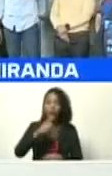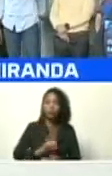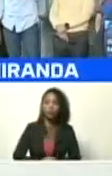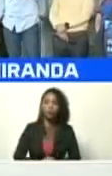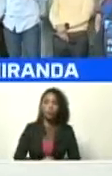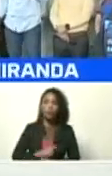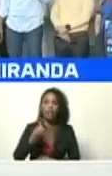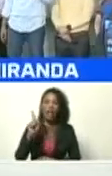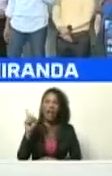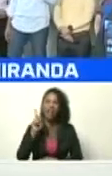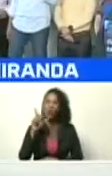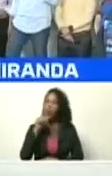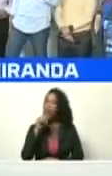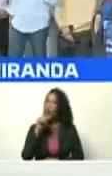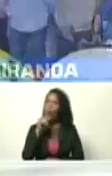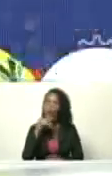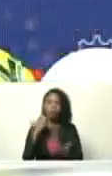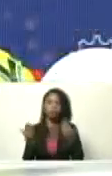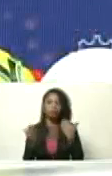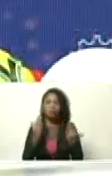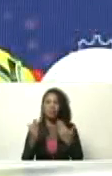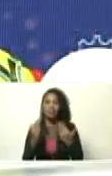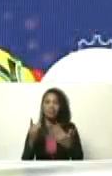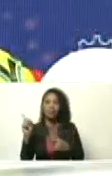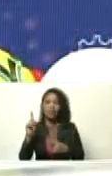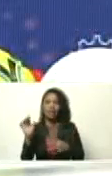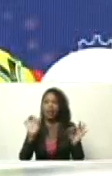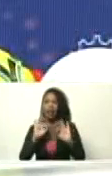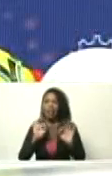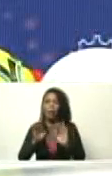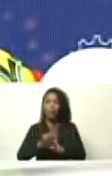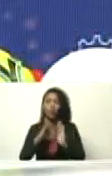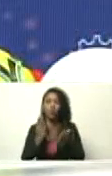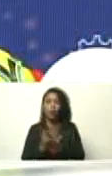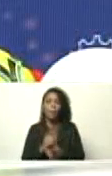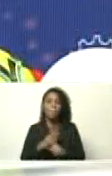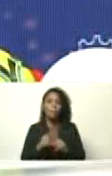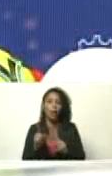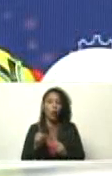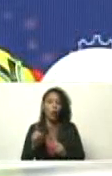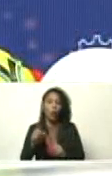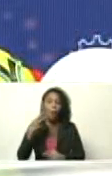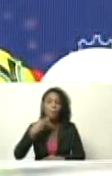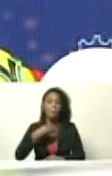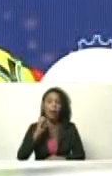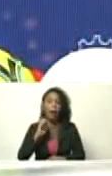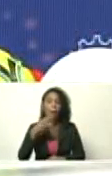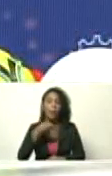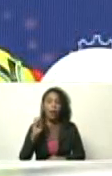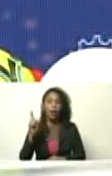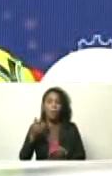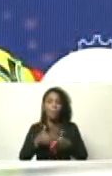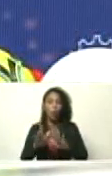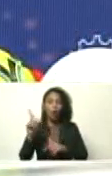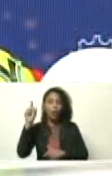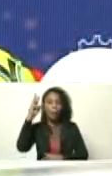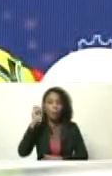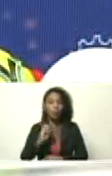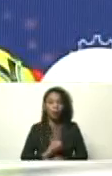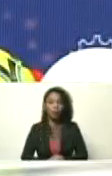Eso no tiene comparación ni parangón en el mundo. Pero Pepe ahora dice que los golfeados nacieron en